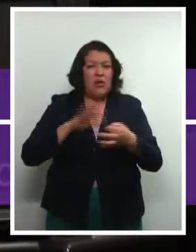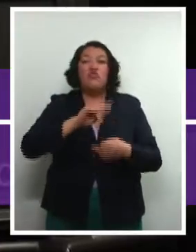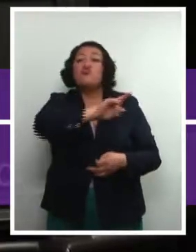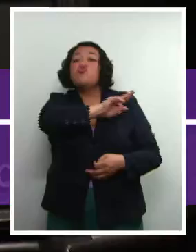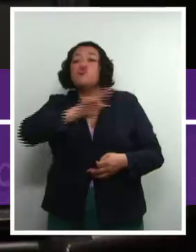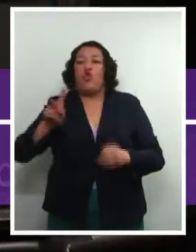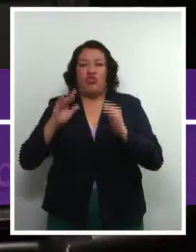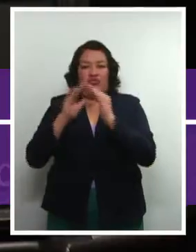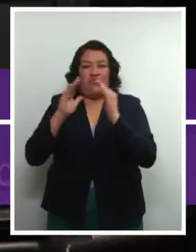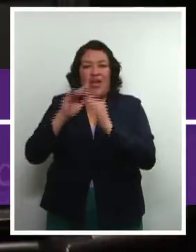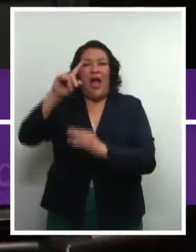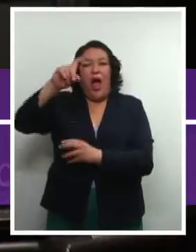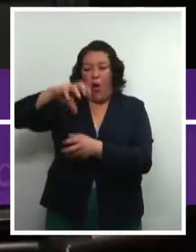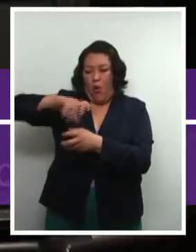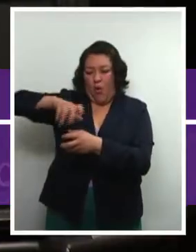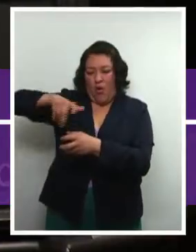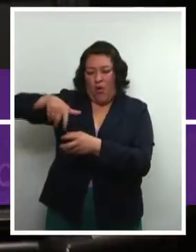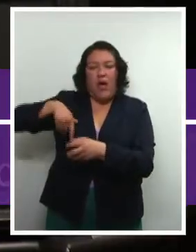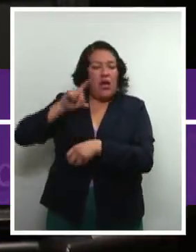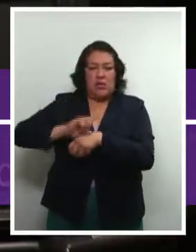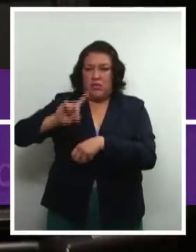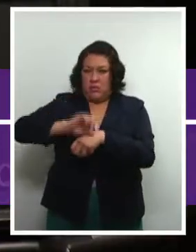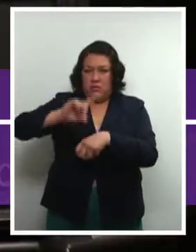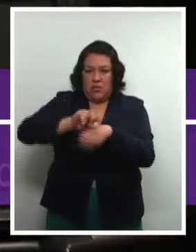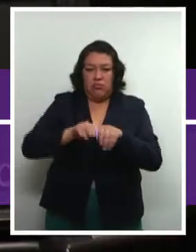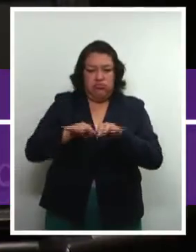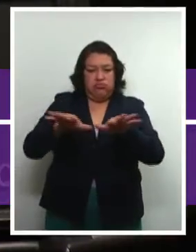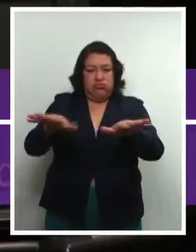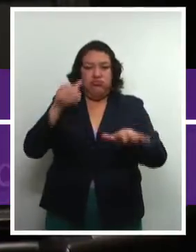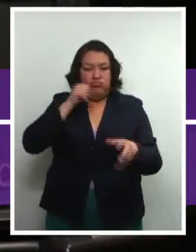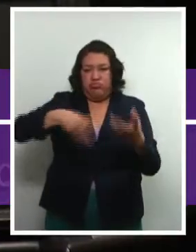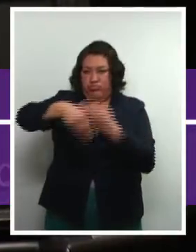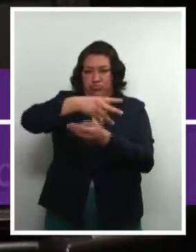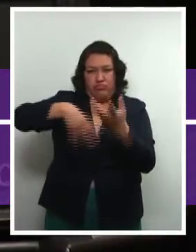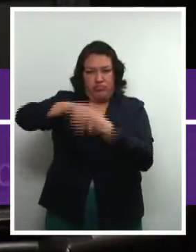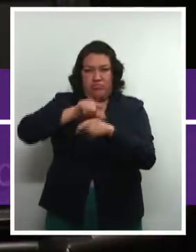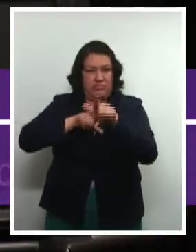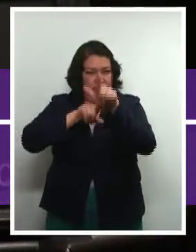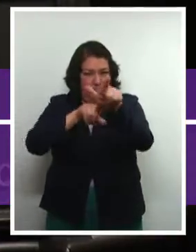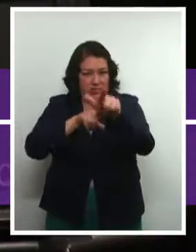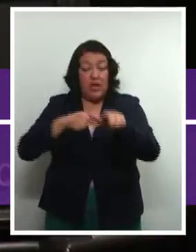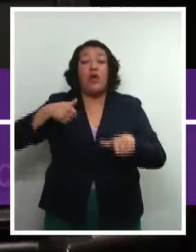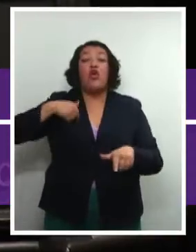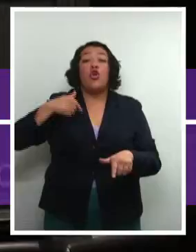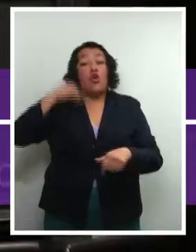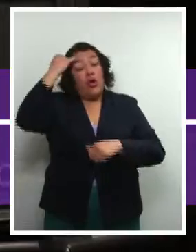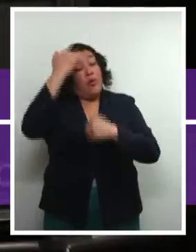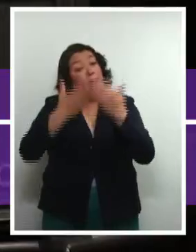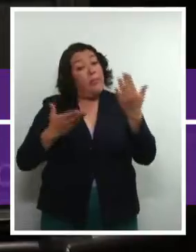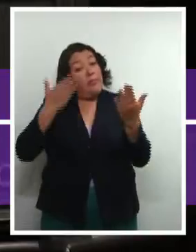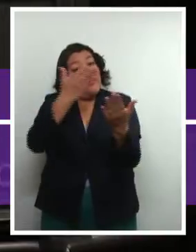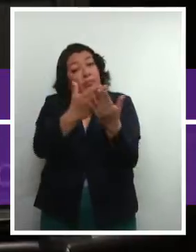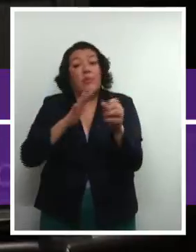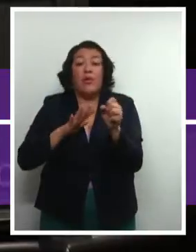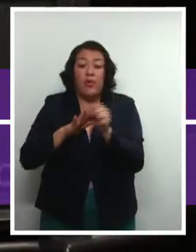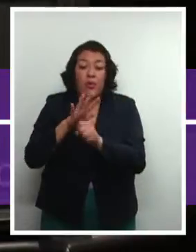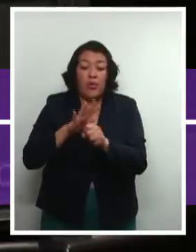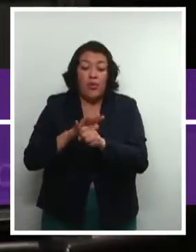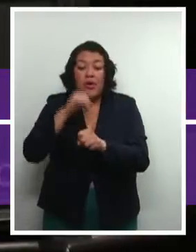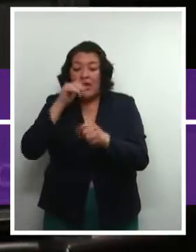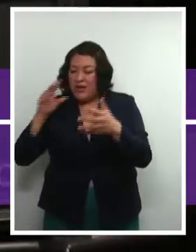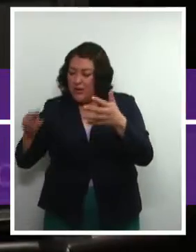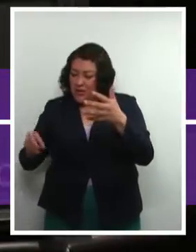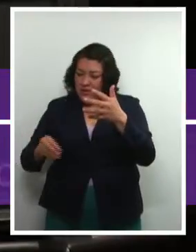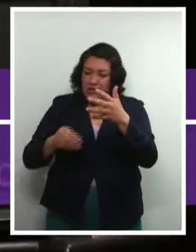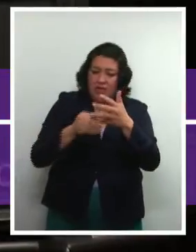agua, su acceso diario, continuo, equitativo y sustentable. Nuestra propuesta de modificación es incluir el